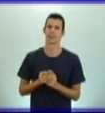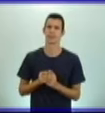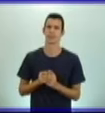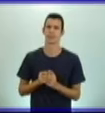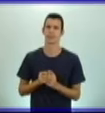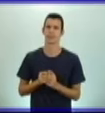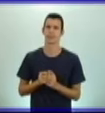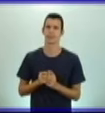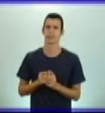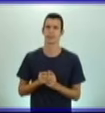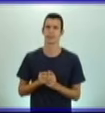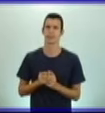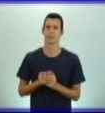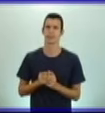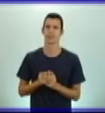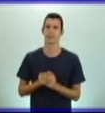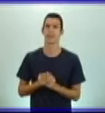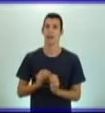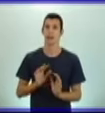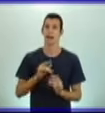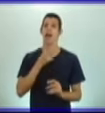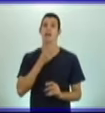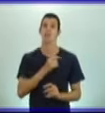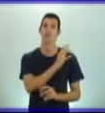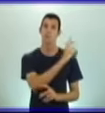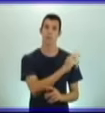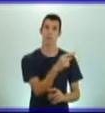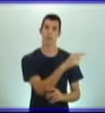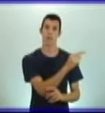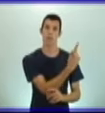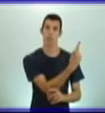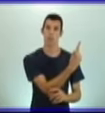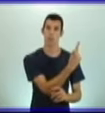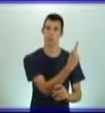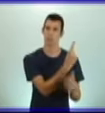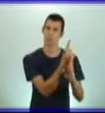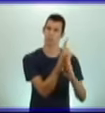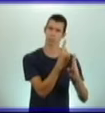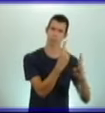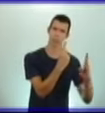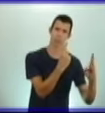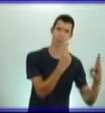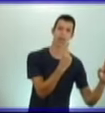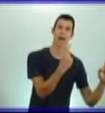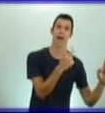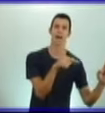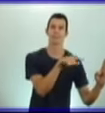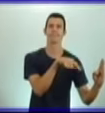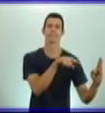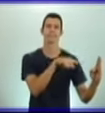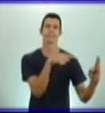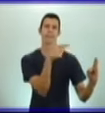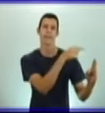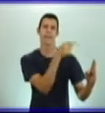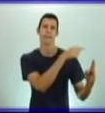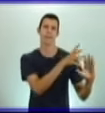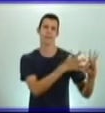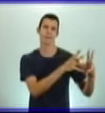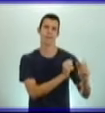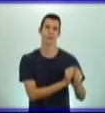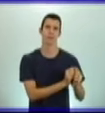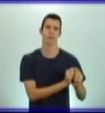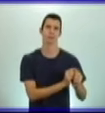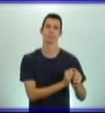por debajo del eje de las X. Ahí tenemos el signo menos y por tanto podemos decir que es